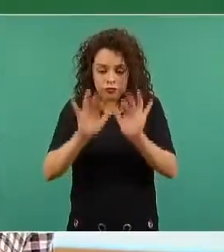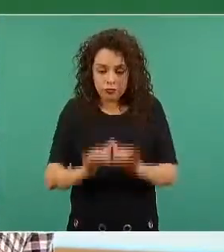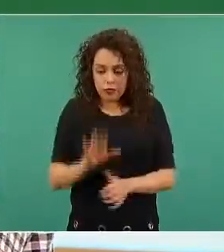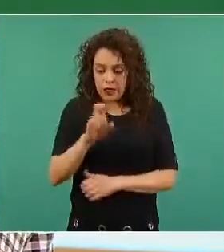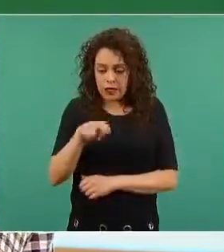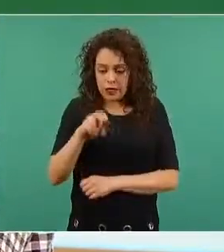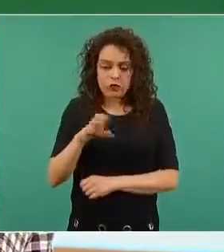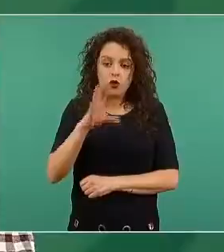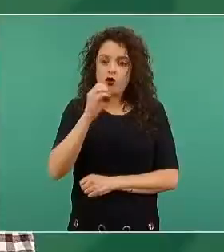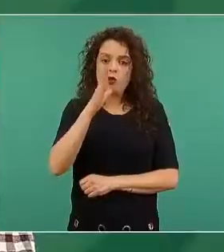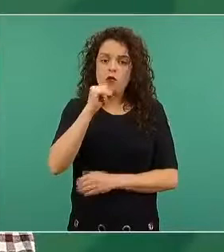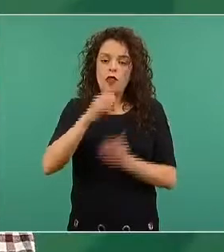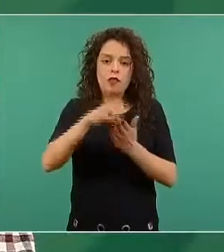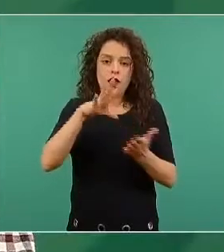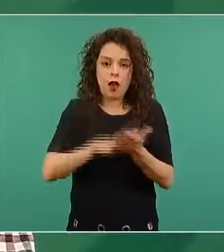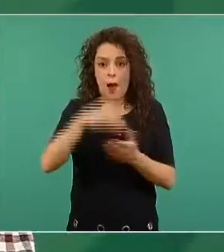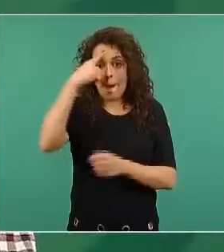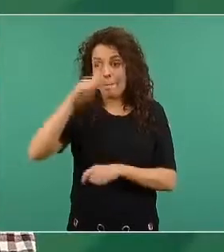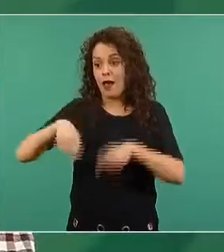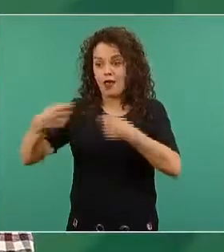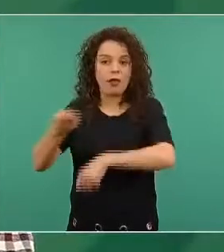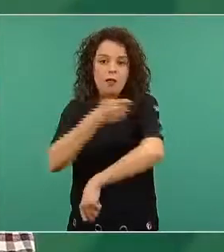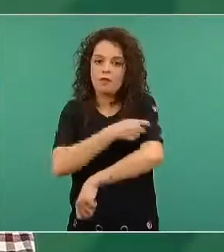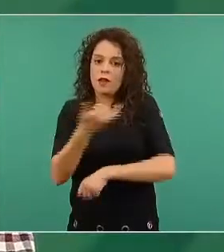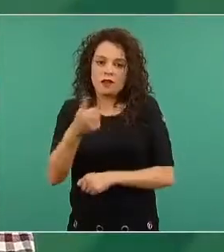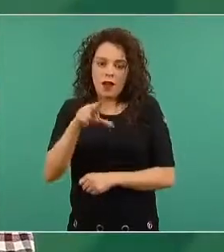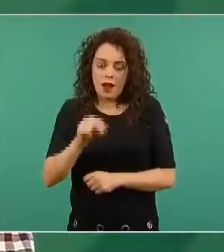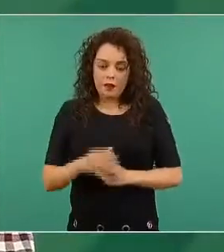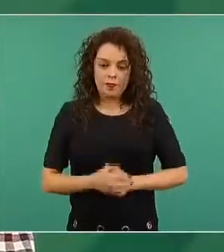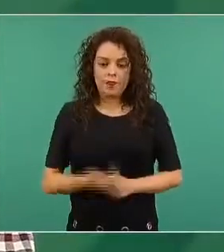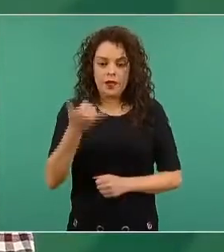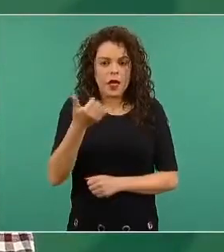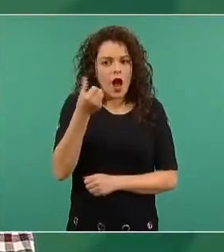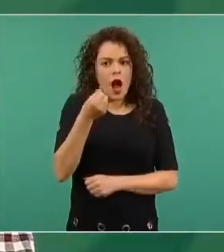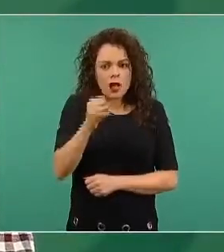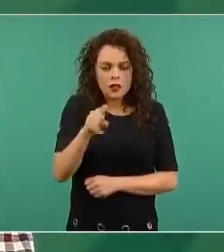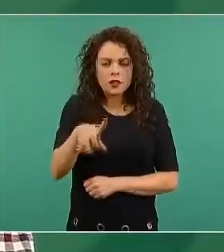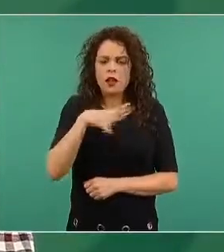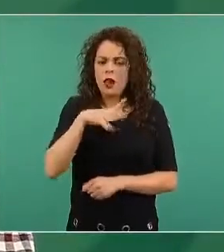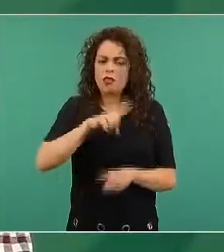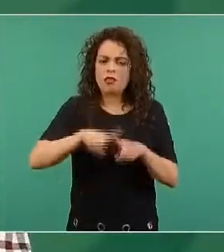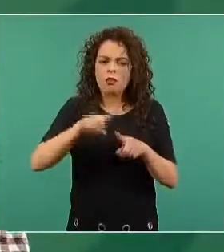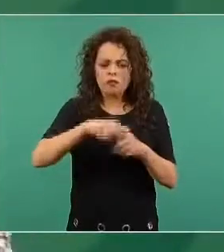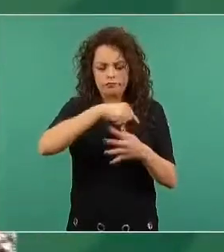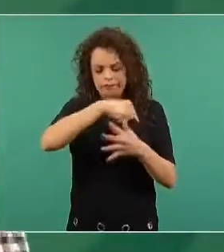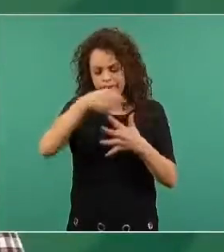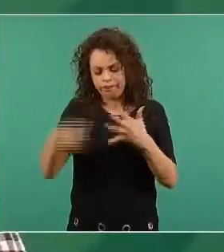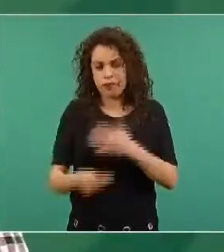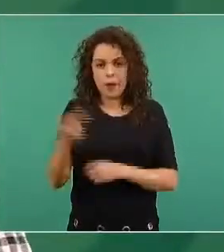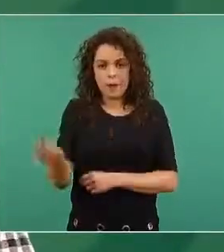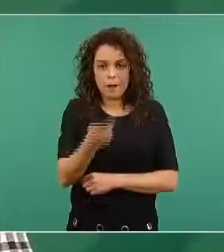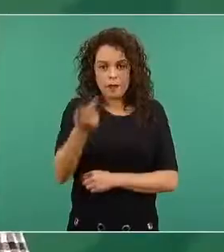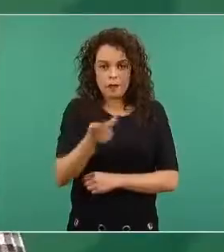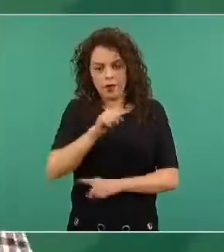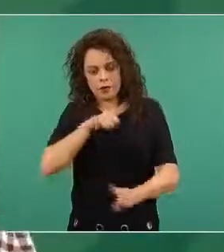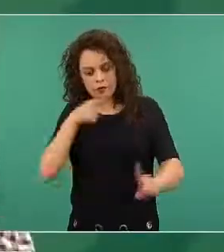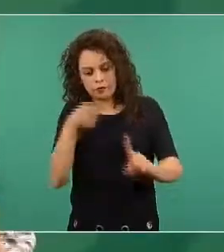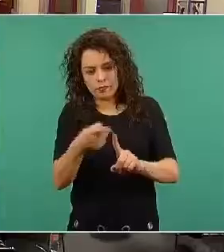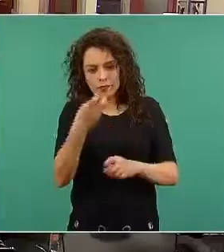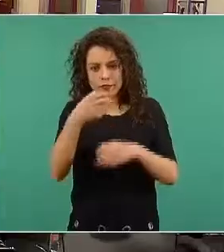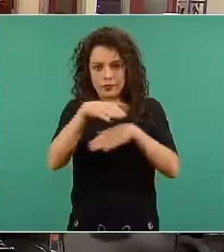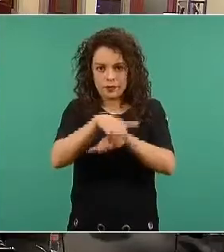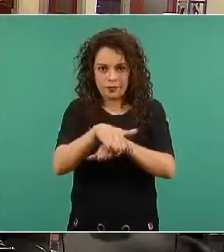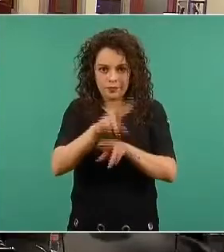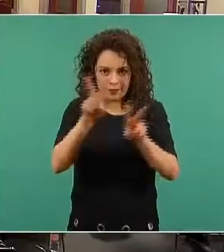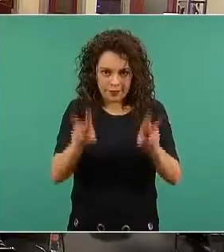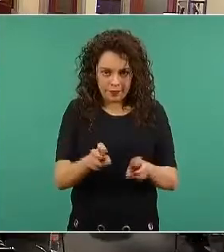considerar para la vacunación. Y así, varias de las preguntas están encaminadas a esto. Ahora,